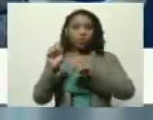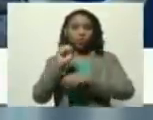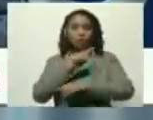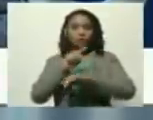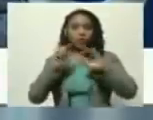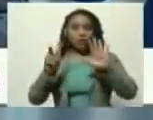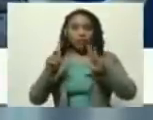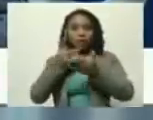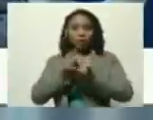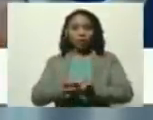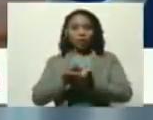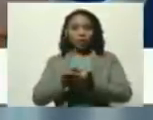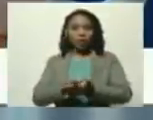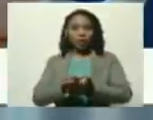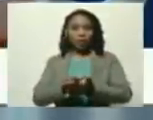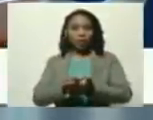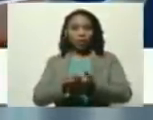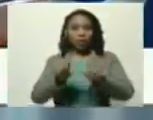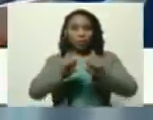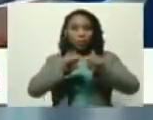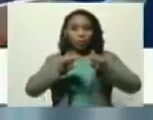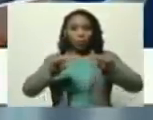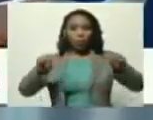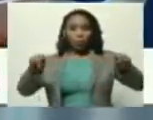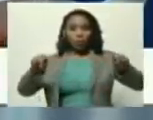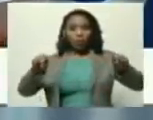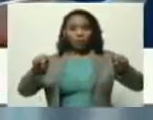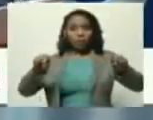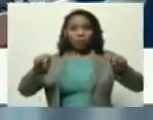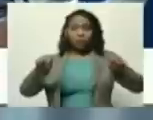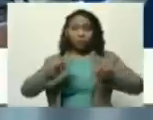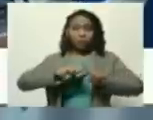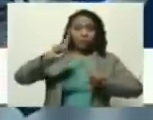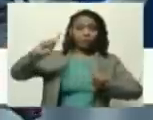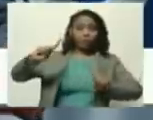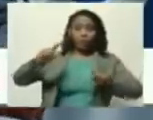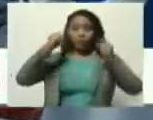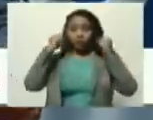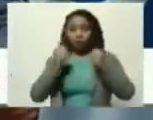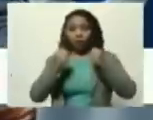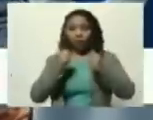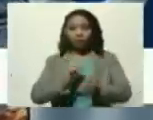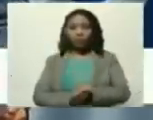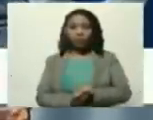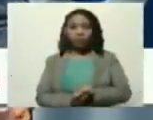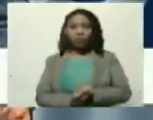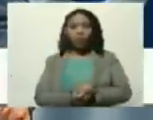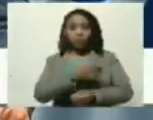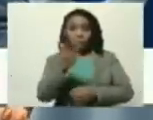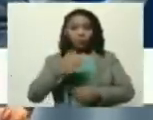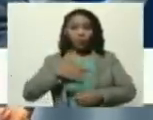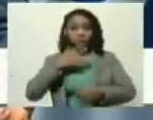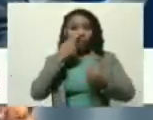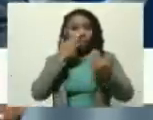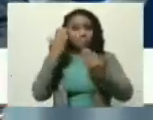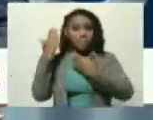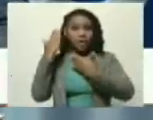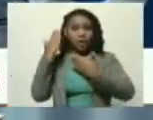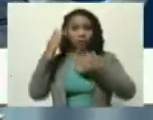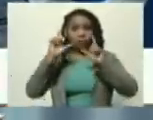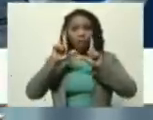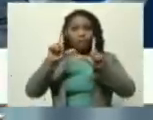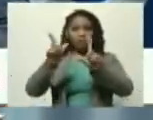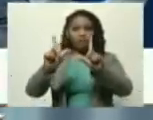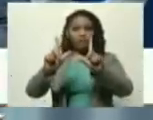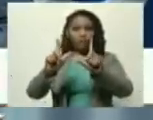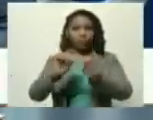817 kilogramos de guaya de alta tensión. Si me permiten, podrán ver también en pantalla de